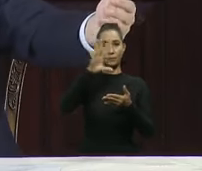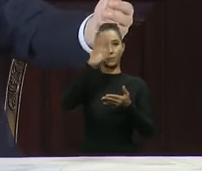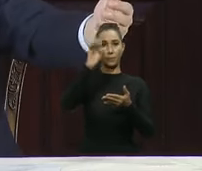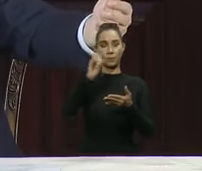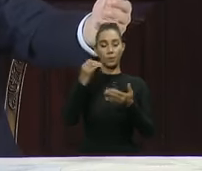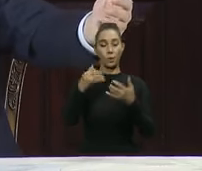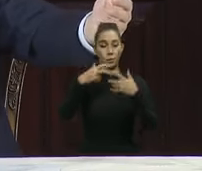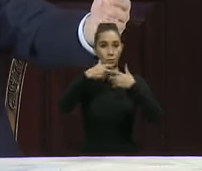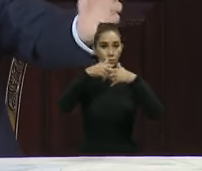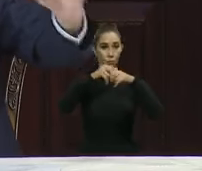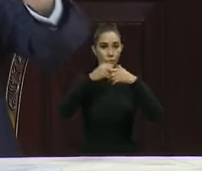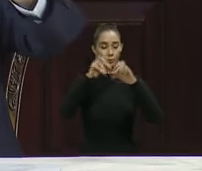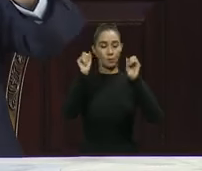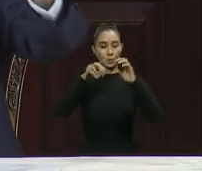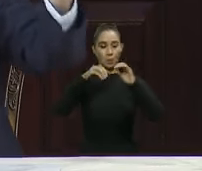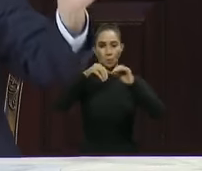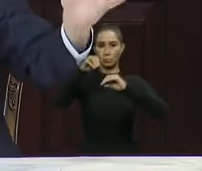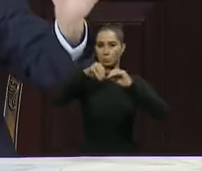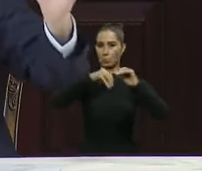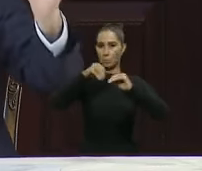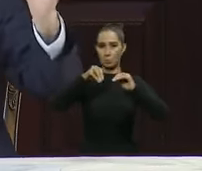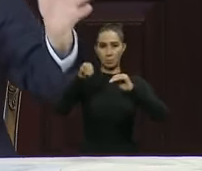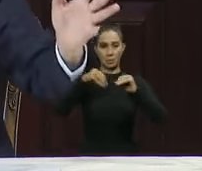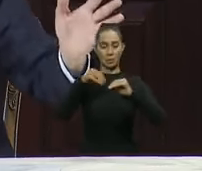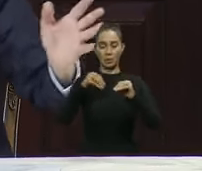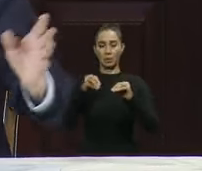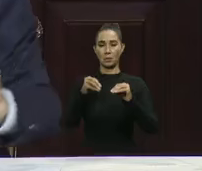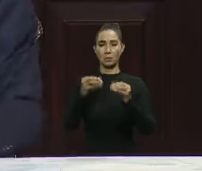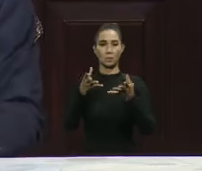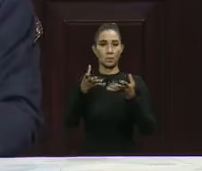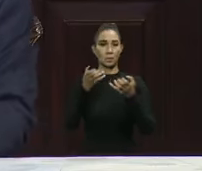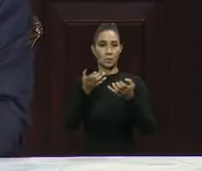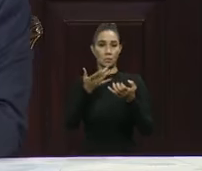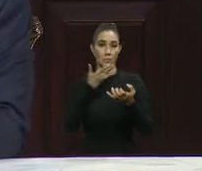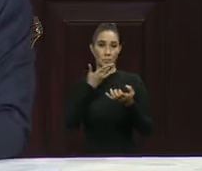comprar materia prima en los mercados más competitivos.